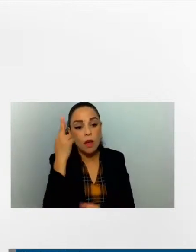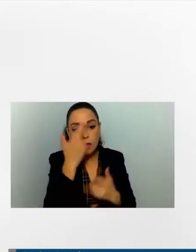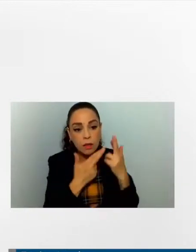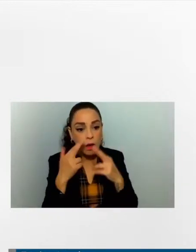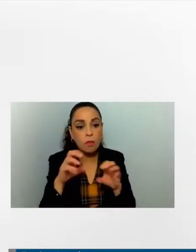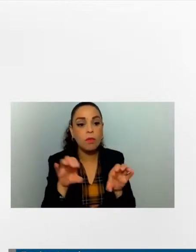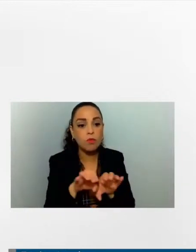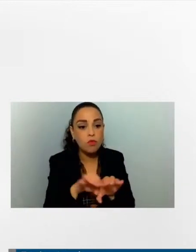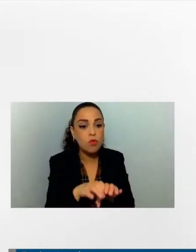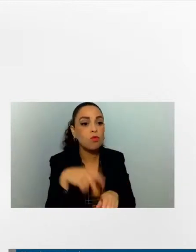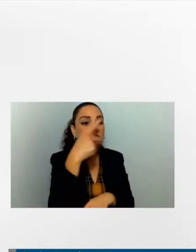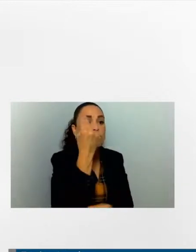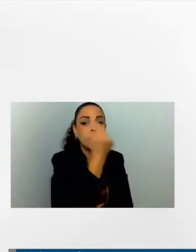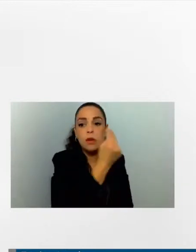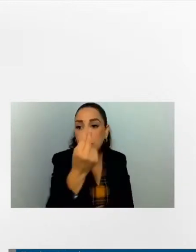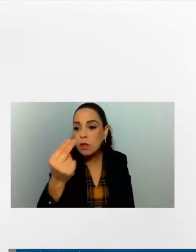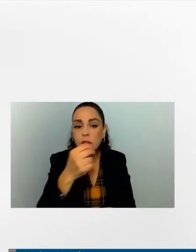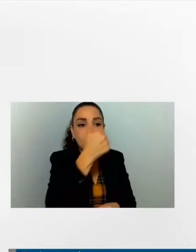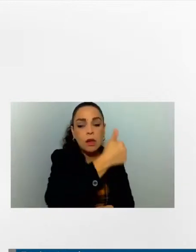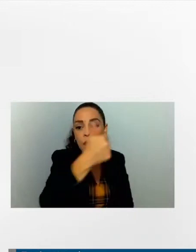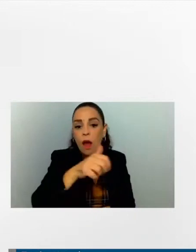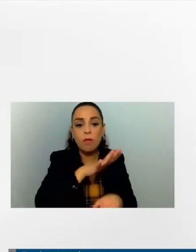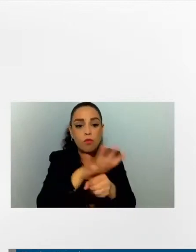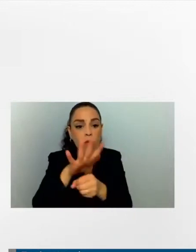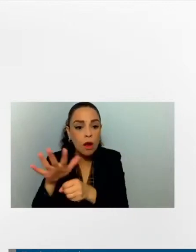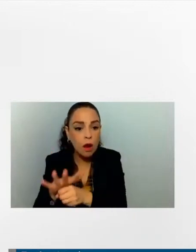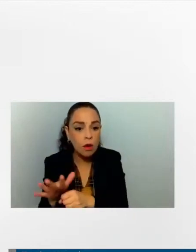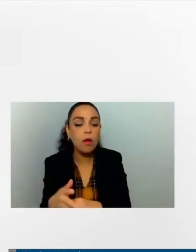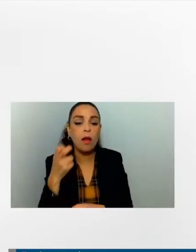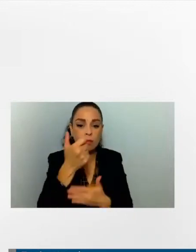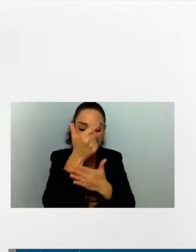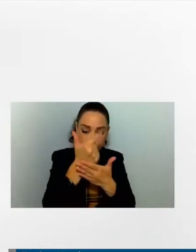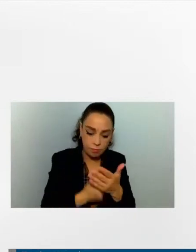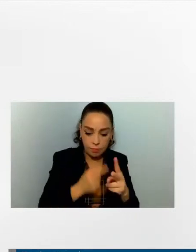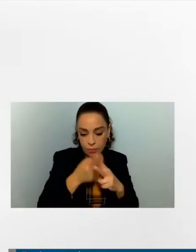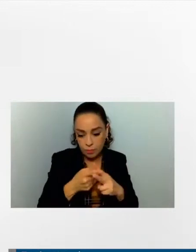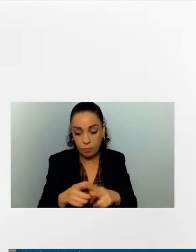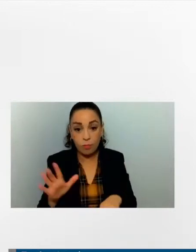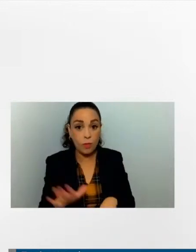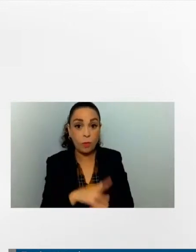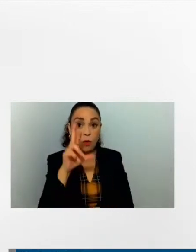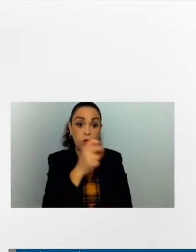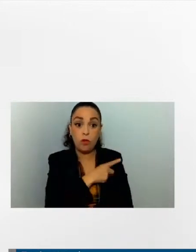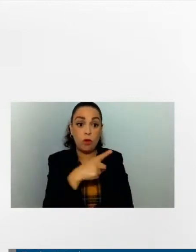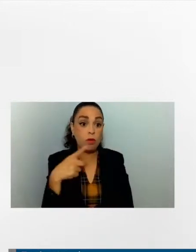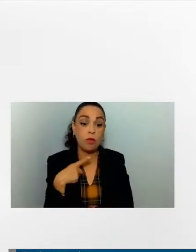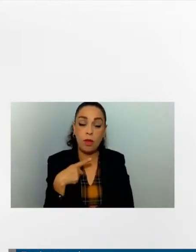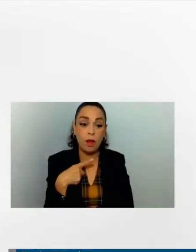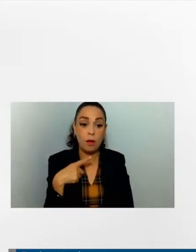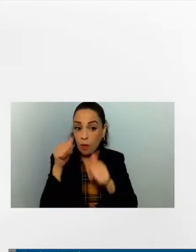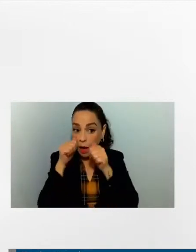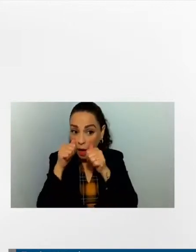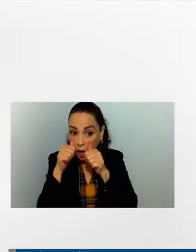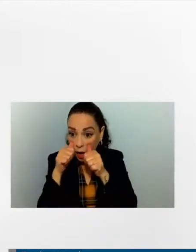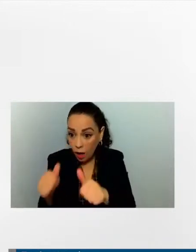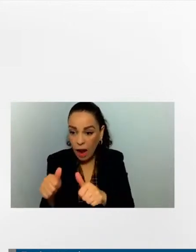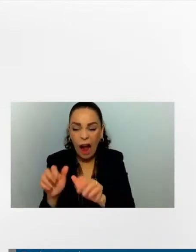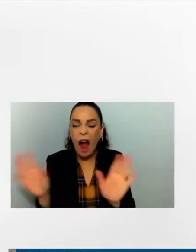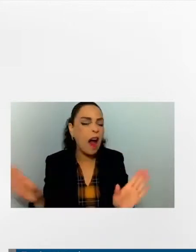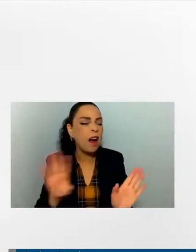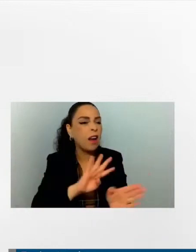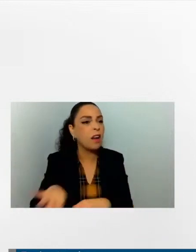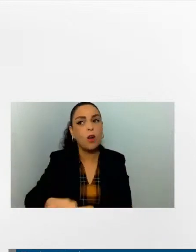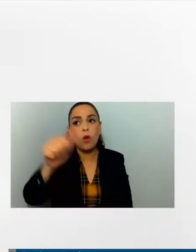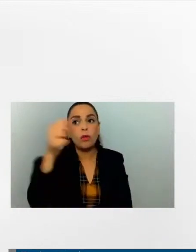todas las personas. Eso tampoco afecta a los otros hijos o hijas porque al final, digamos, todos los alimentos de todos los